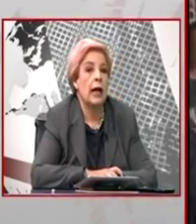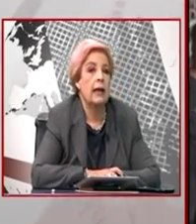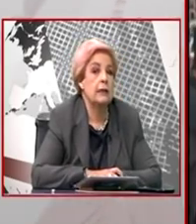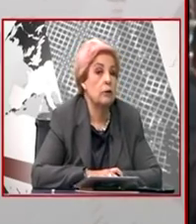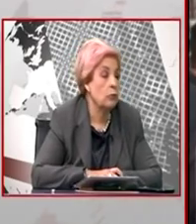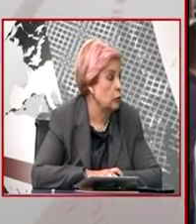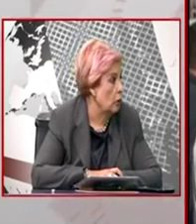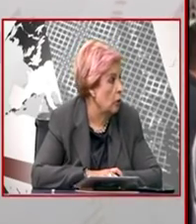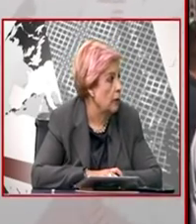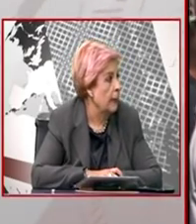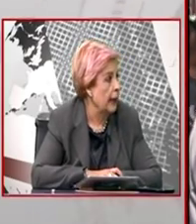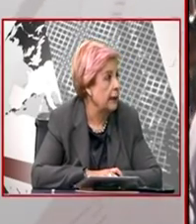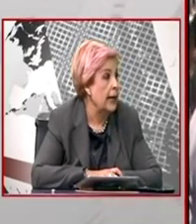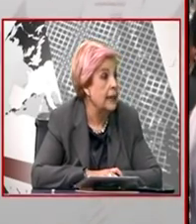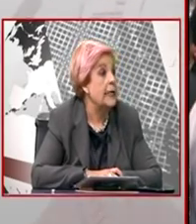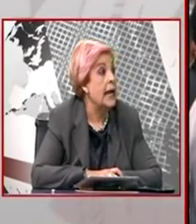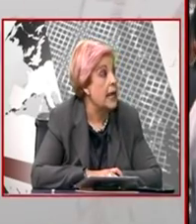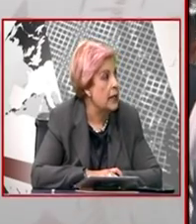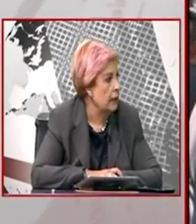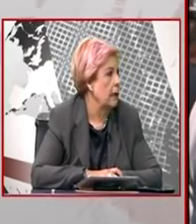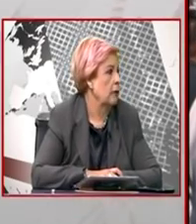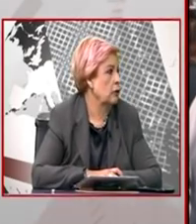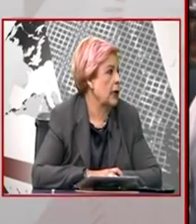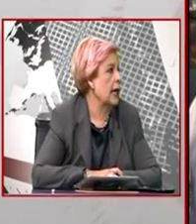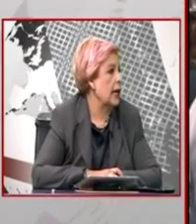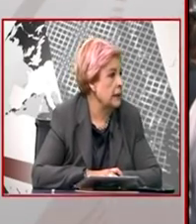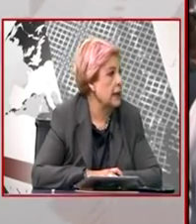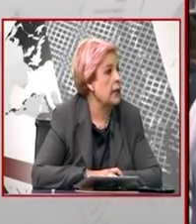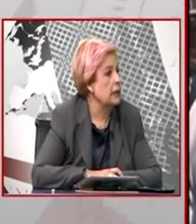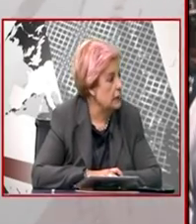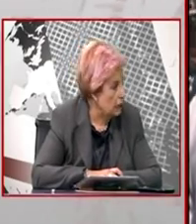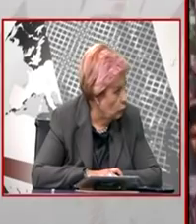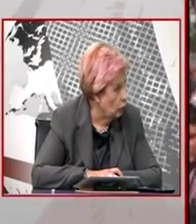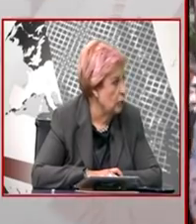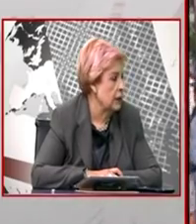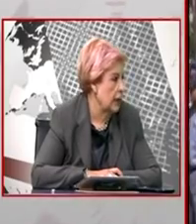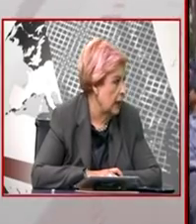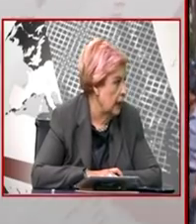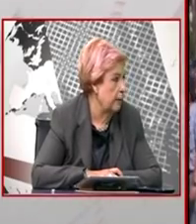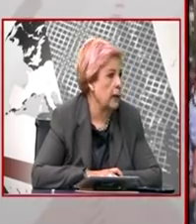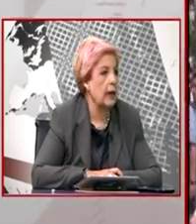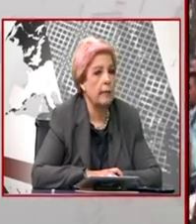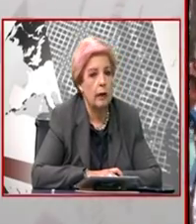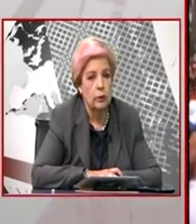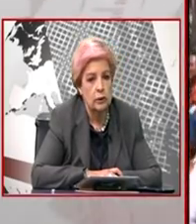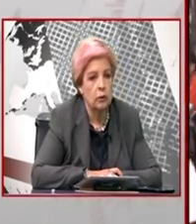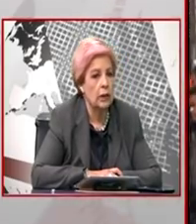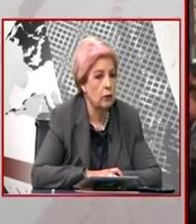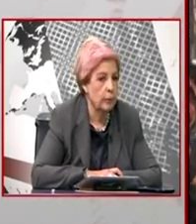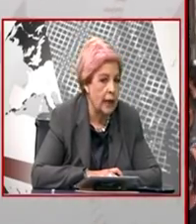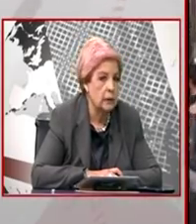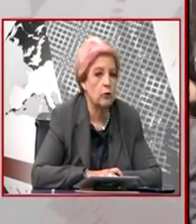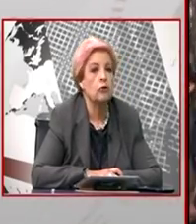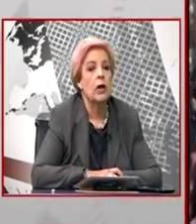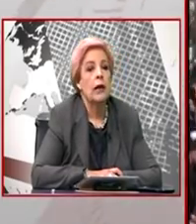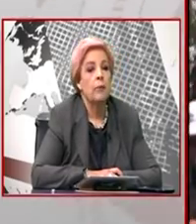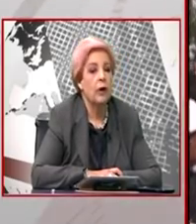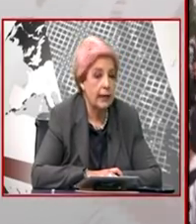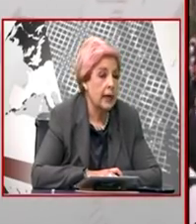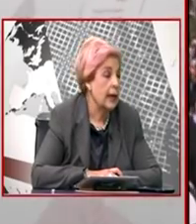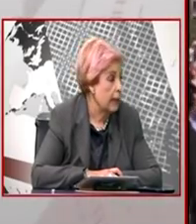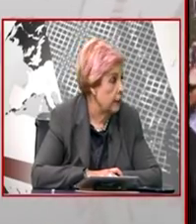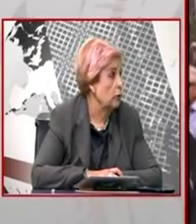como la disolución del ine o sea este instituto que se encargaba de la evaluación de los maestros